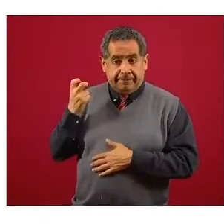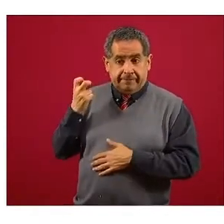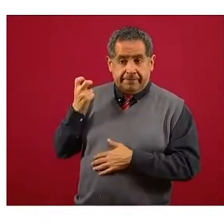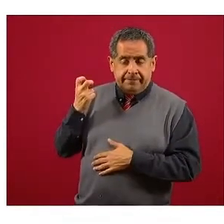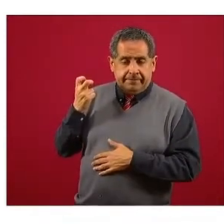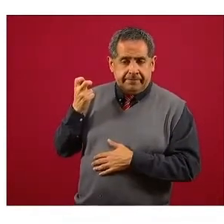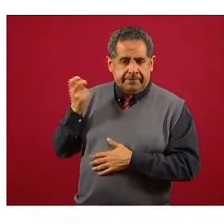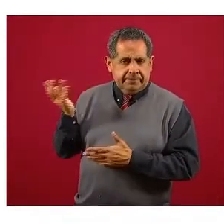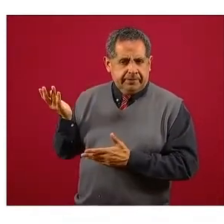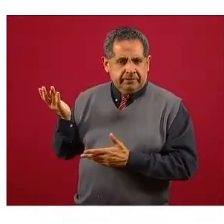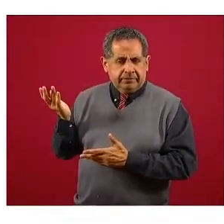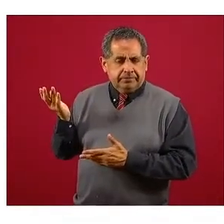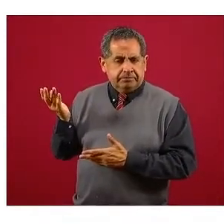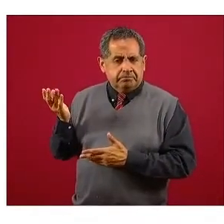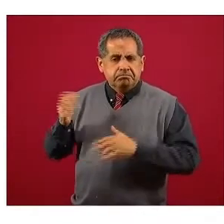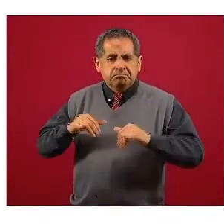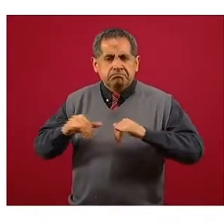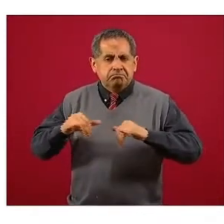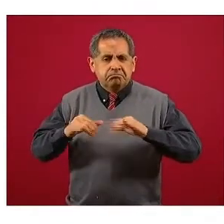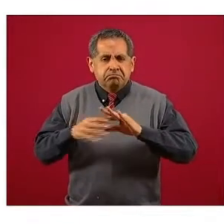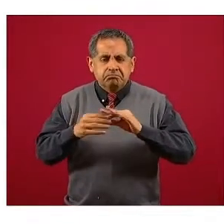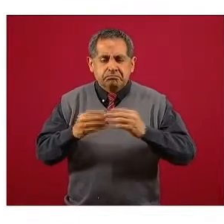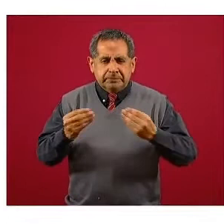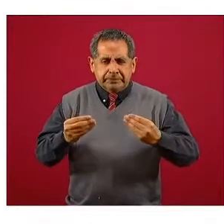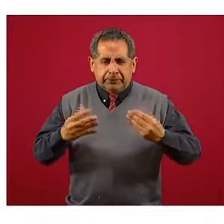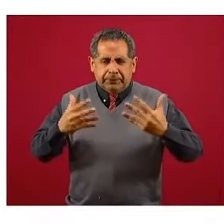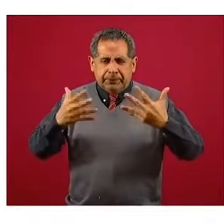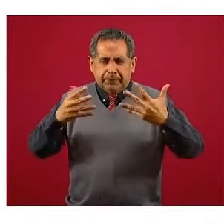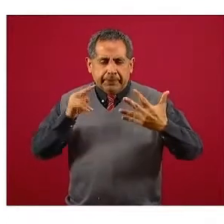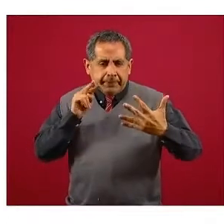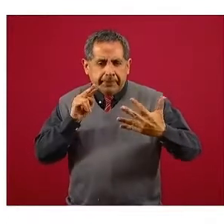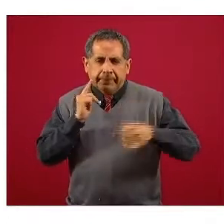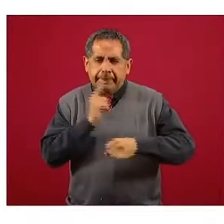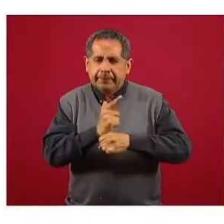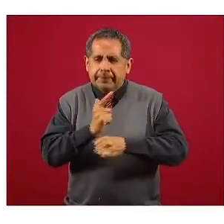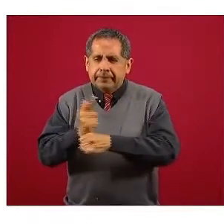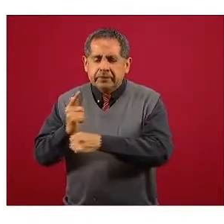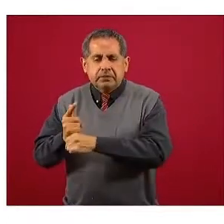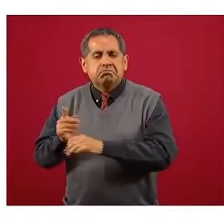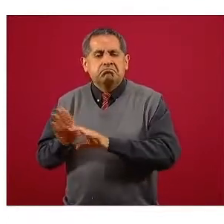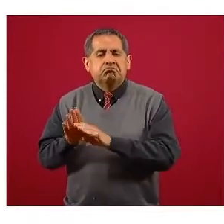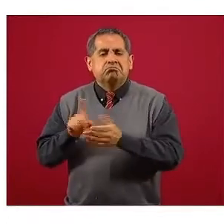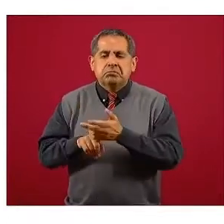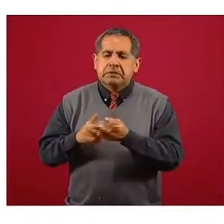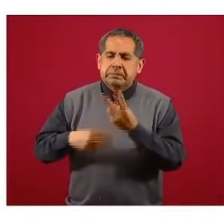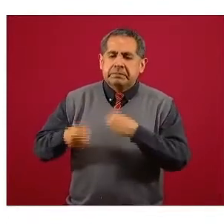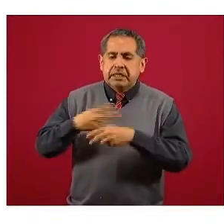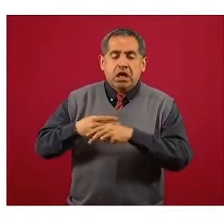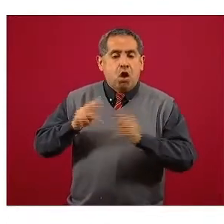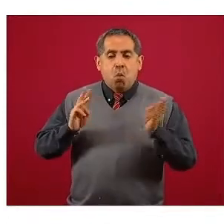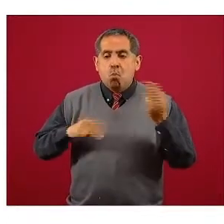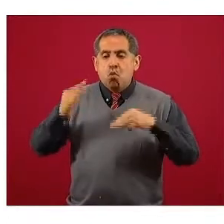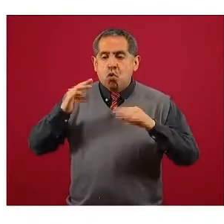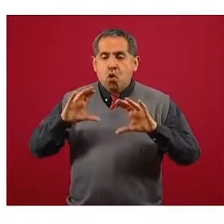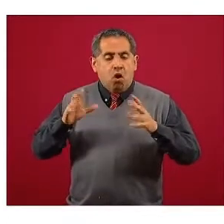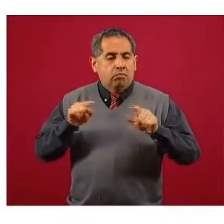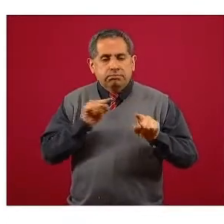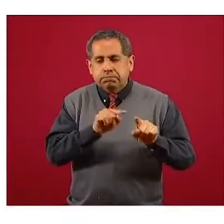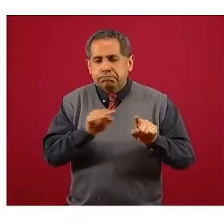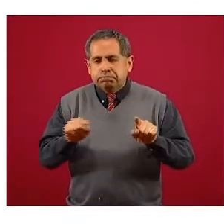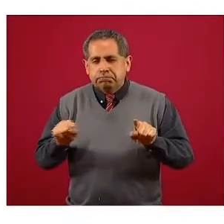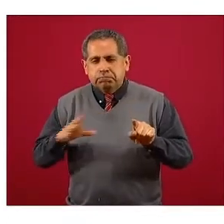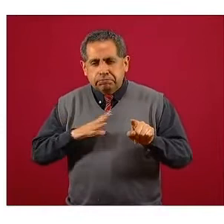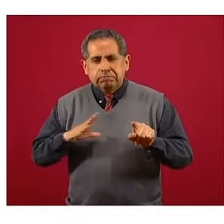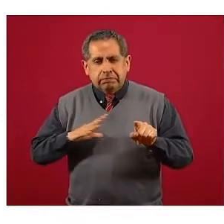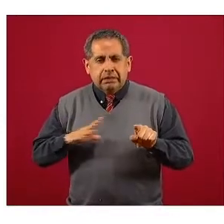es una variante, una animación que nos empieza a mostrar cómo prácticamente pues, en todo el mundo se empieza a dar